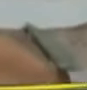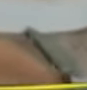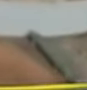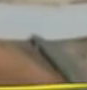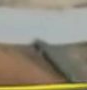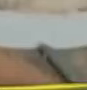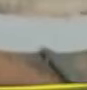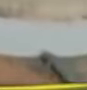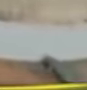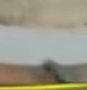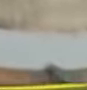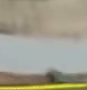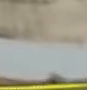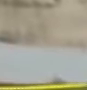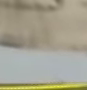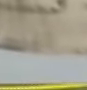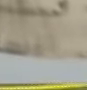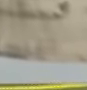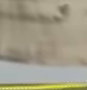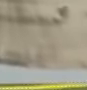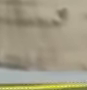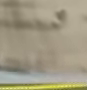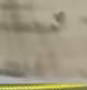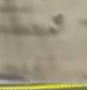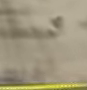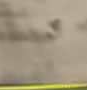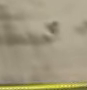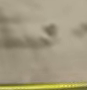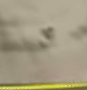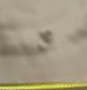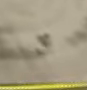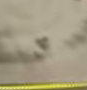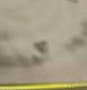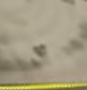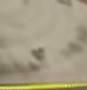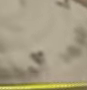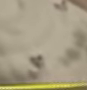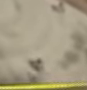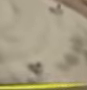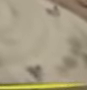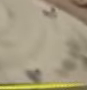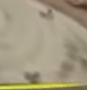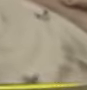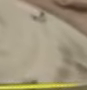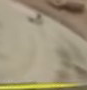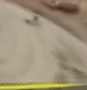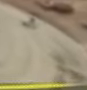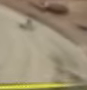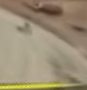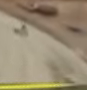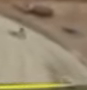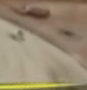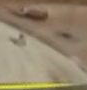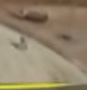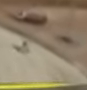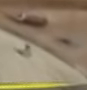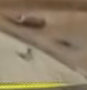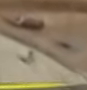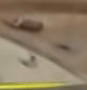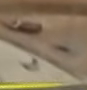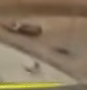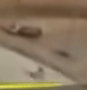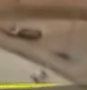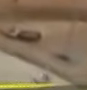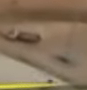doble garn dejarnos sin agua dejarnos sin alimento dejarnos sin medicamentos sin salud sin educación fue un